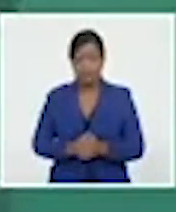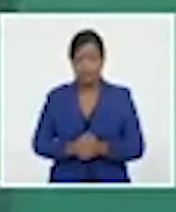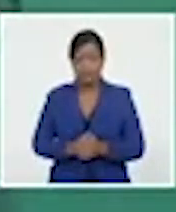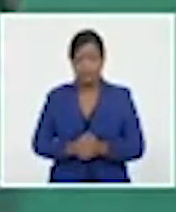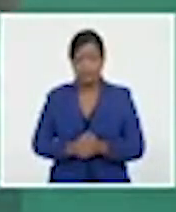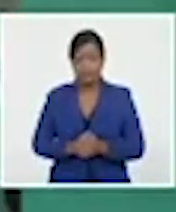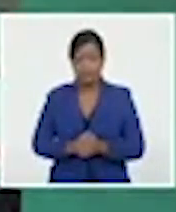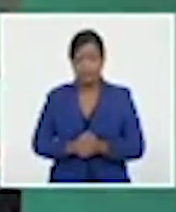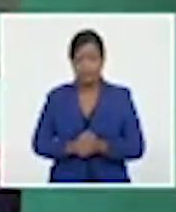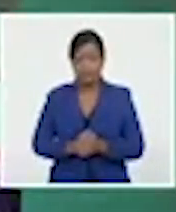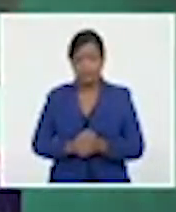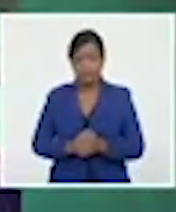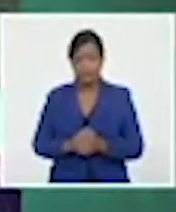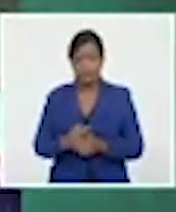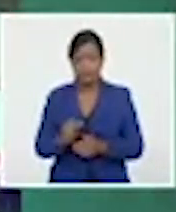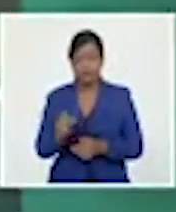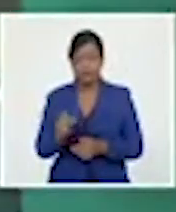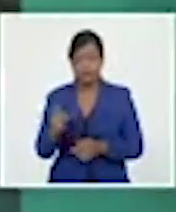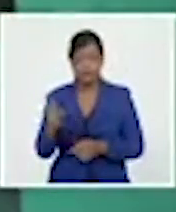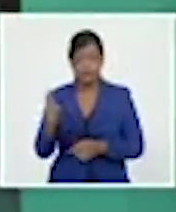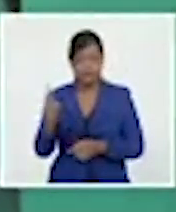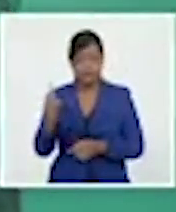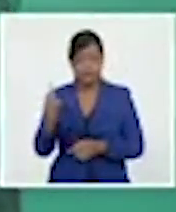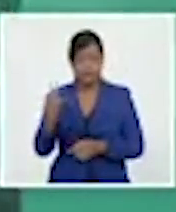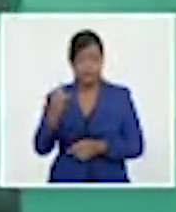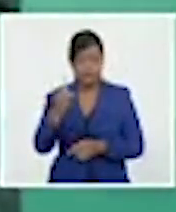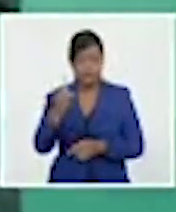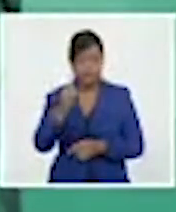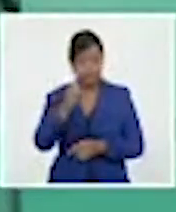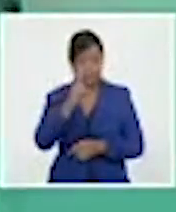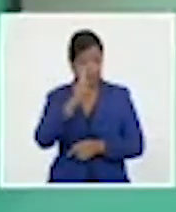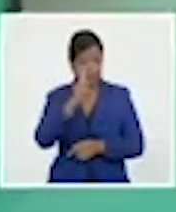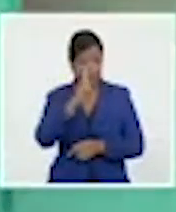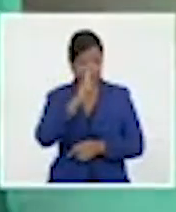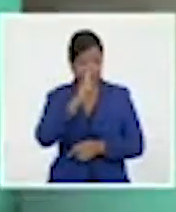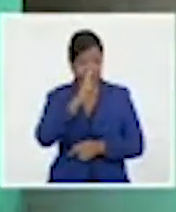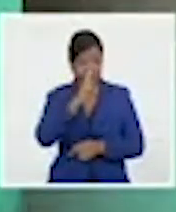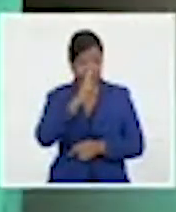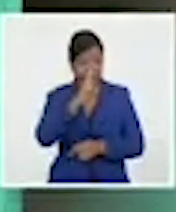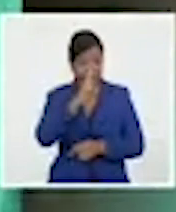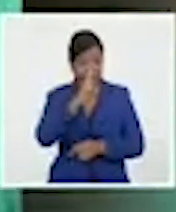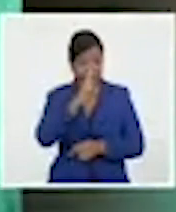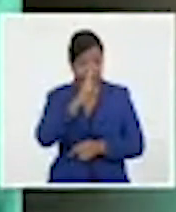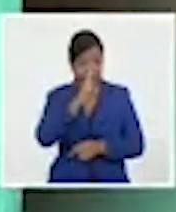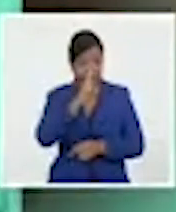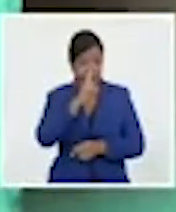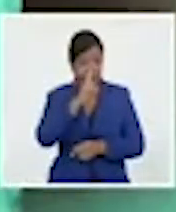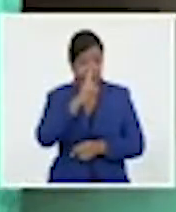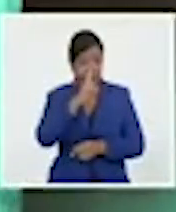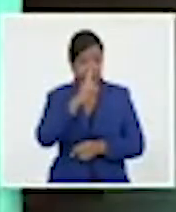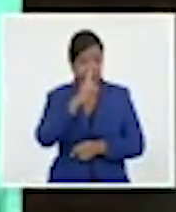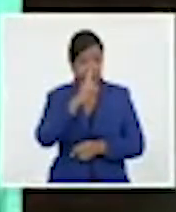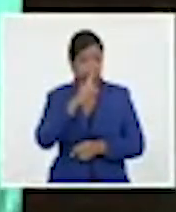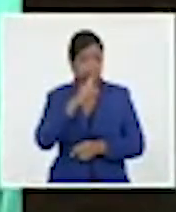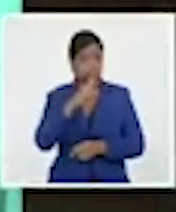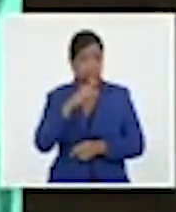recibir, esperando una ambulancia. Y ustedes van a ver otro auto detrás y van a ver cuántas personas acumuladas.